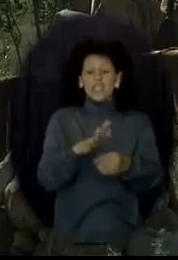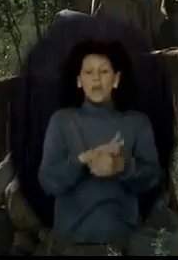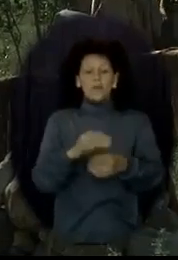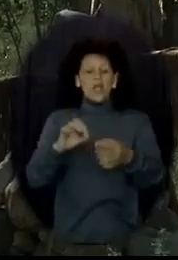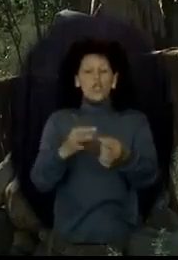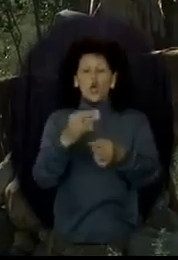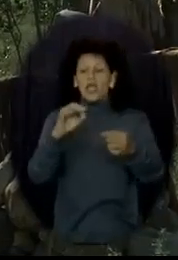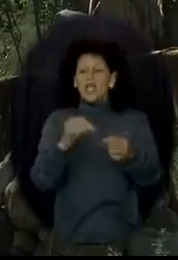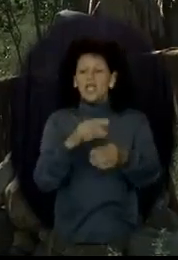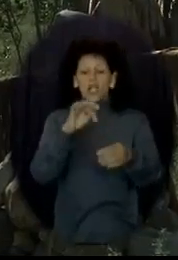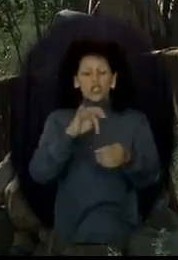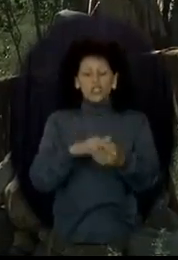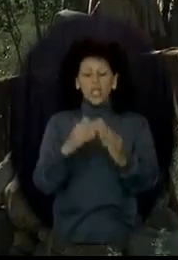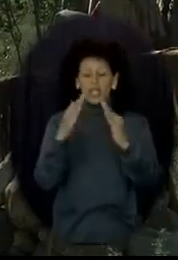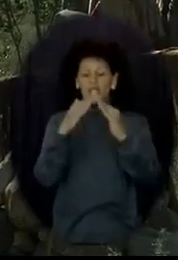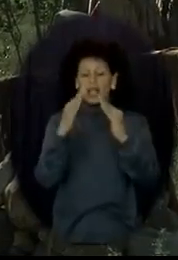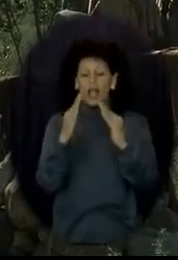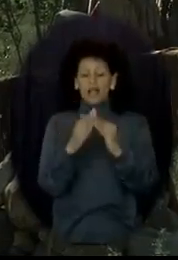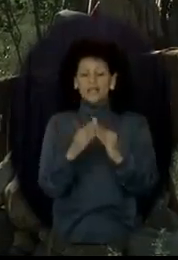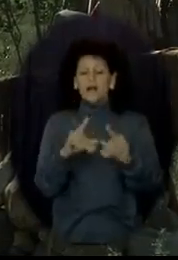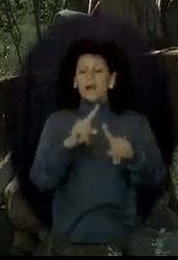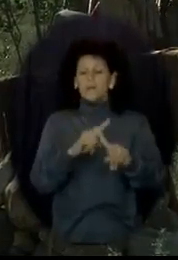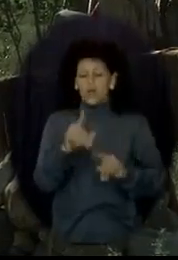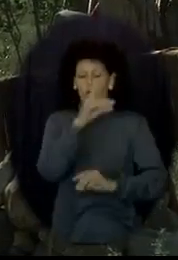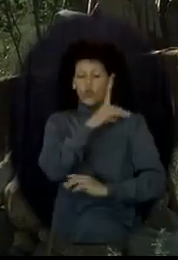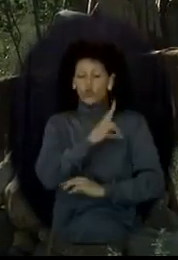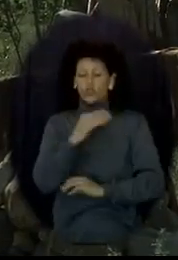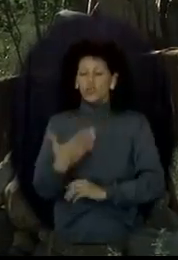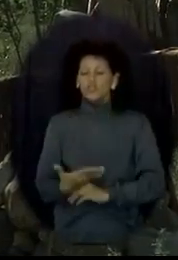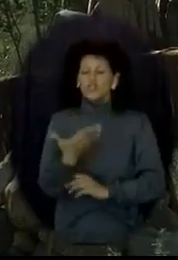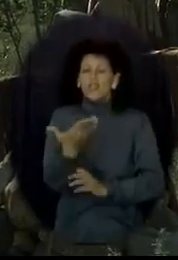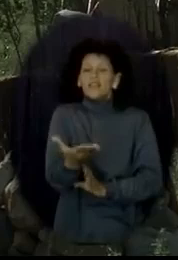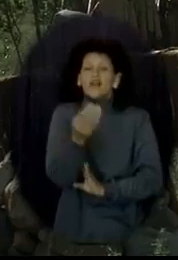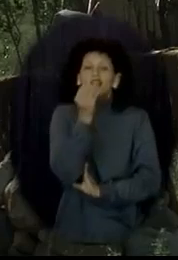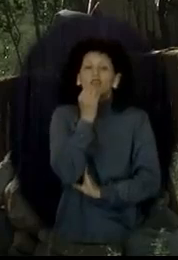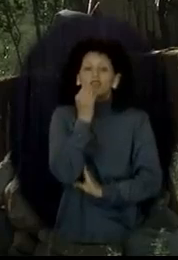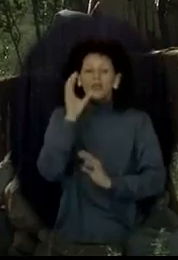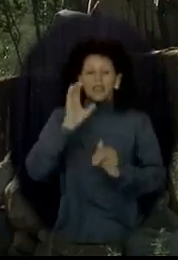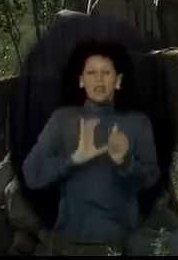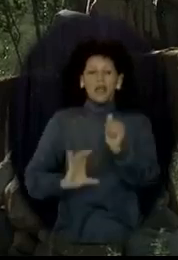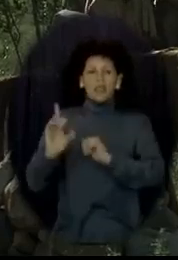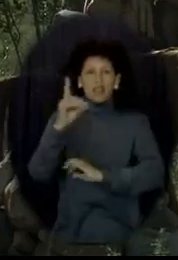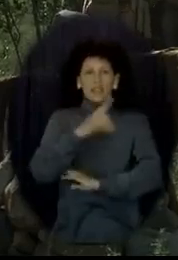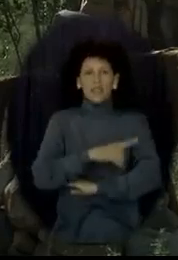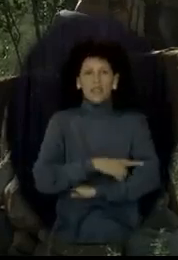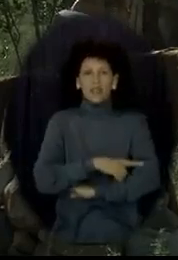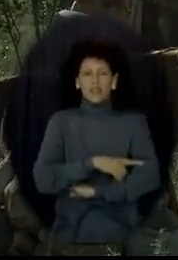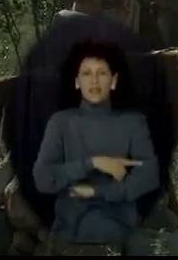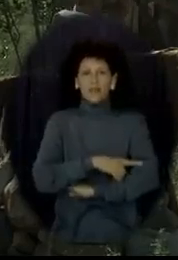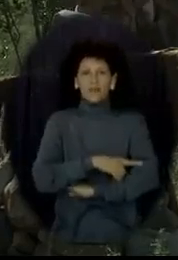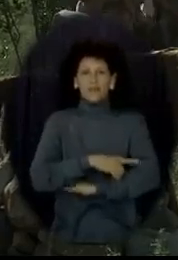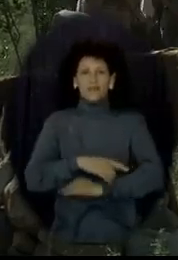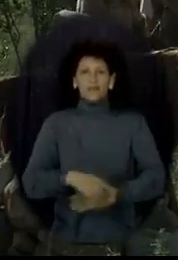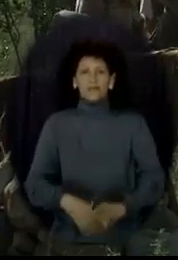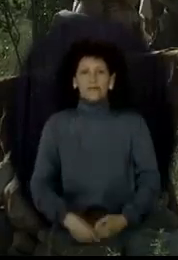Ni siembran, ni cosechan, ni tienen granero, ni despensa. Sin embargo, Dios les da de comer.